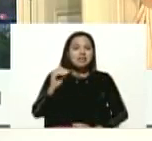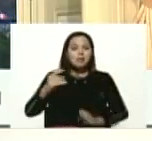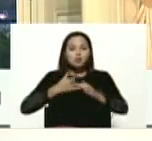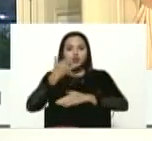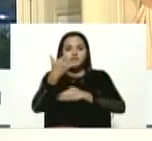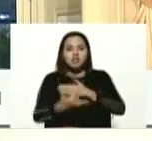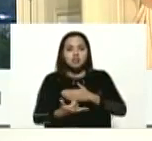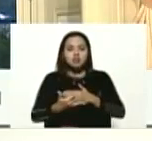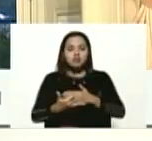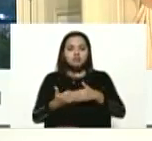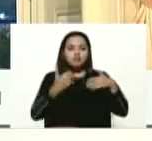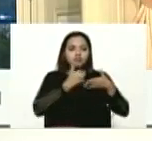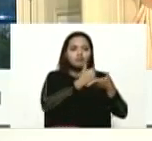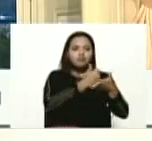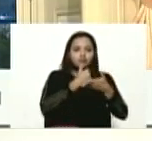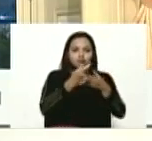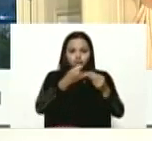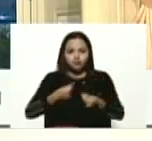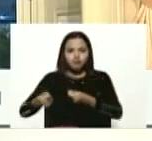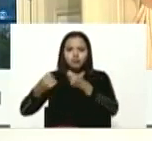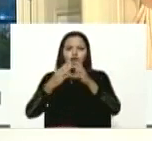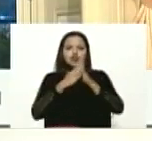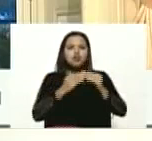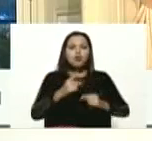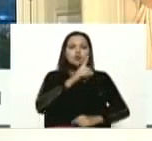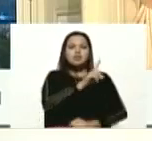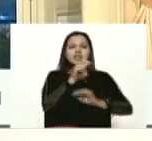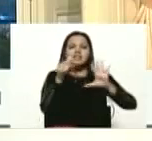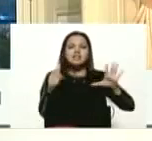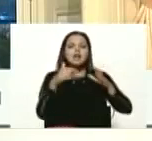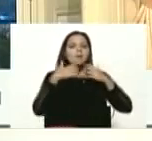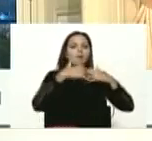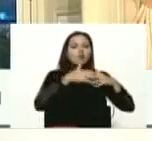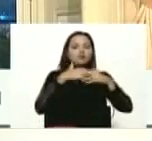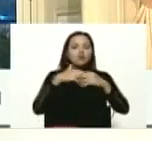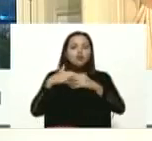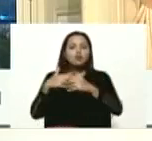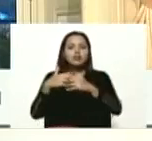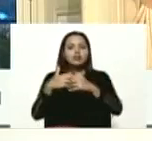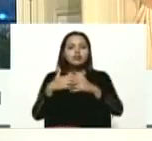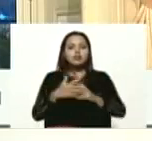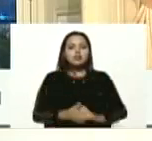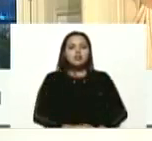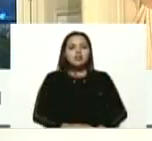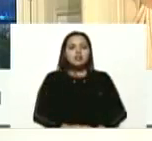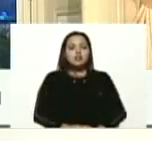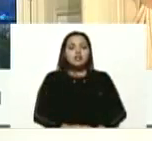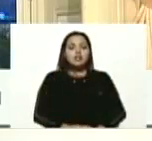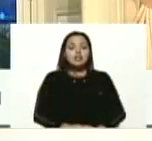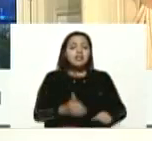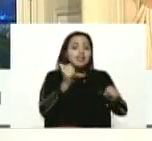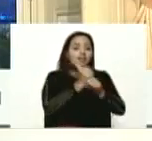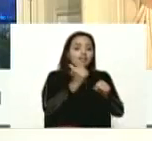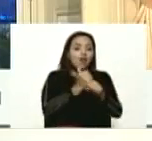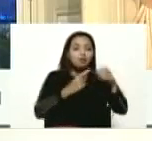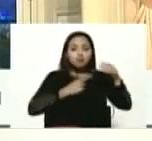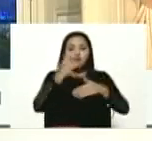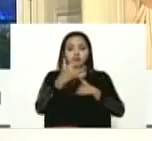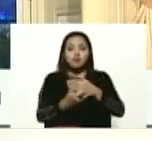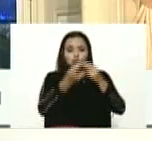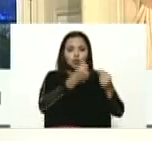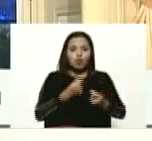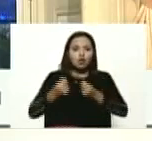inversión en todos los 16 motores de la agenda económica bolivariana que ya